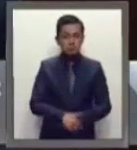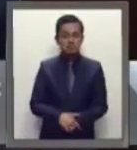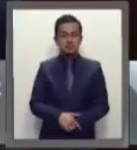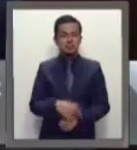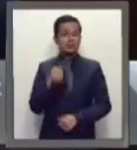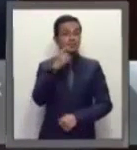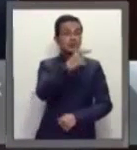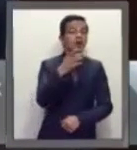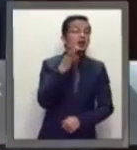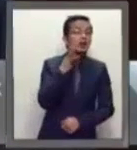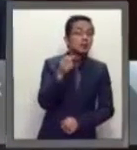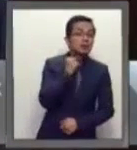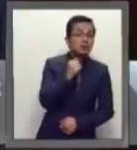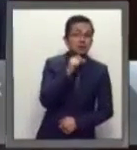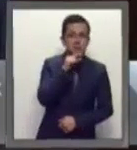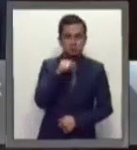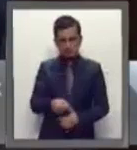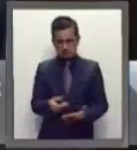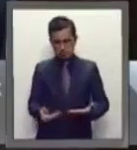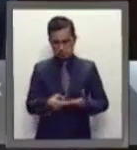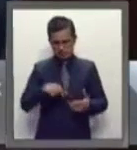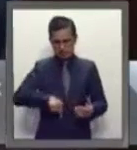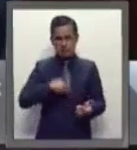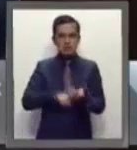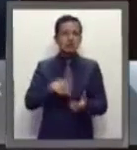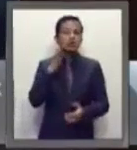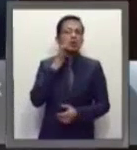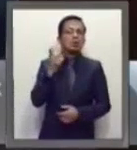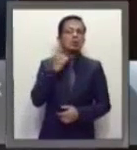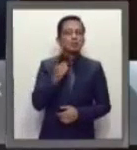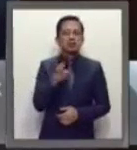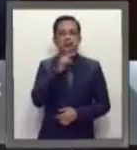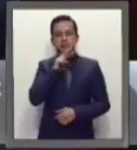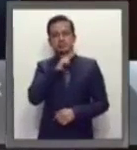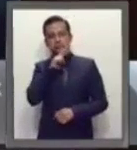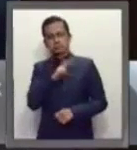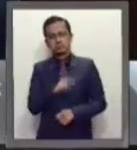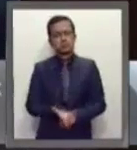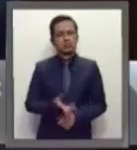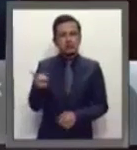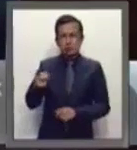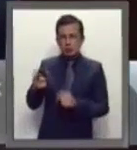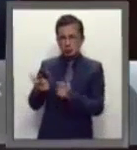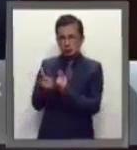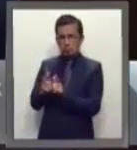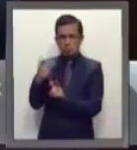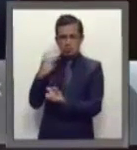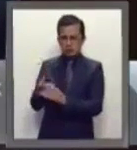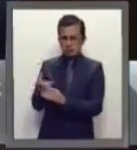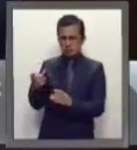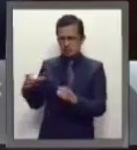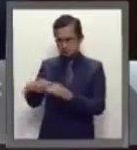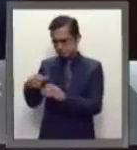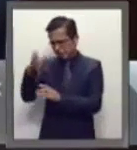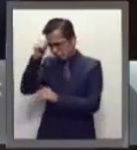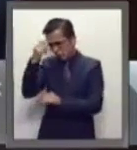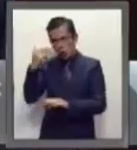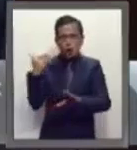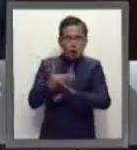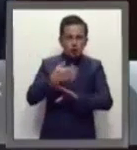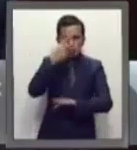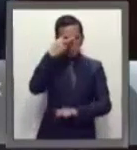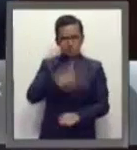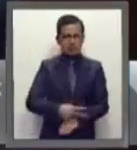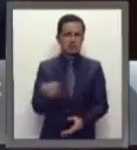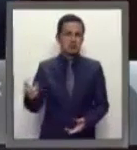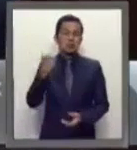en esta cámara por la vía rápida los partidos del pacto contra méxico pretenden aprobar una reforma que busca